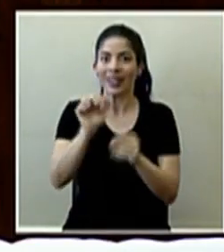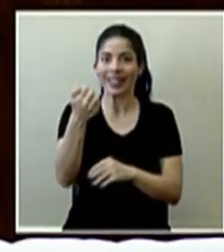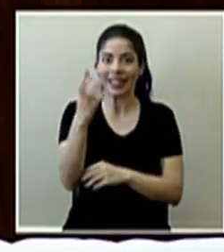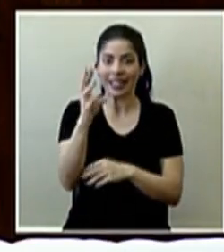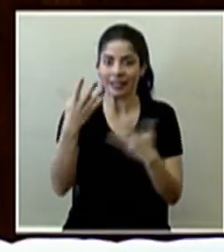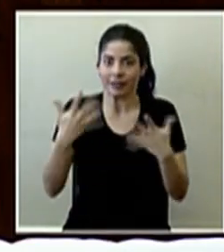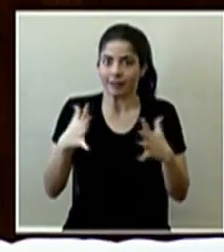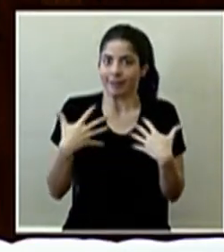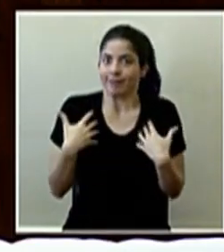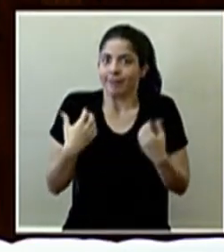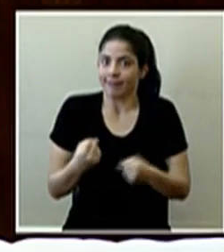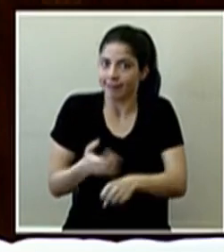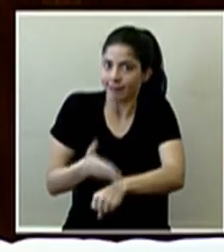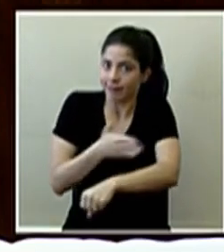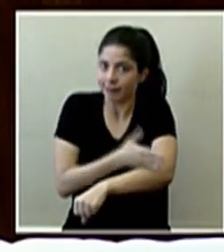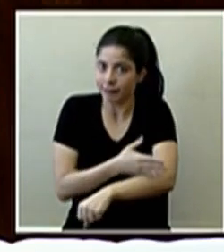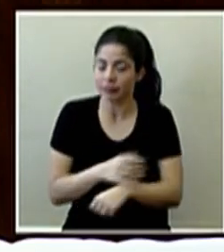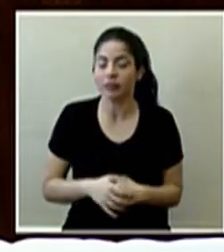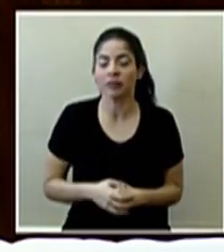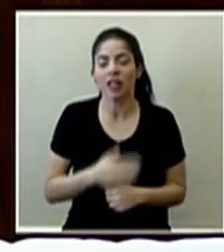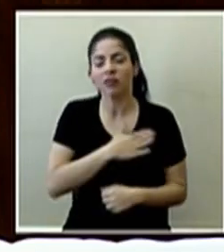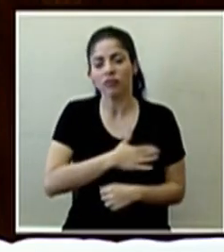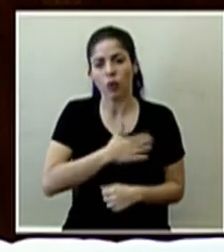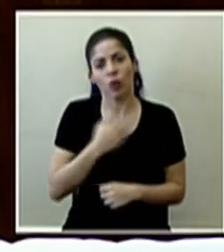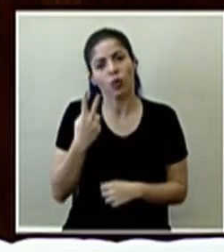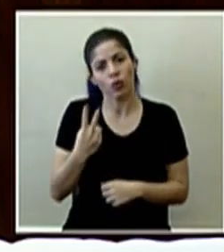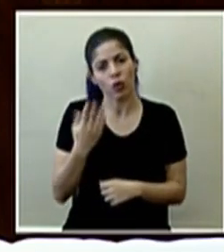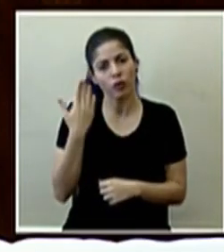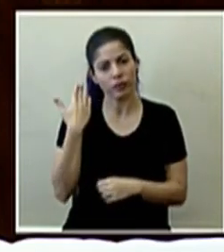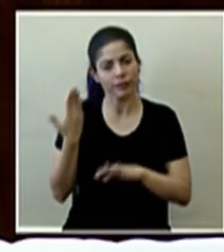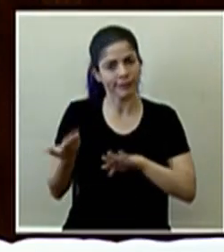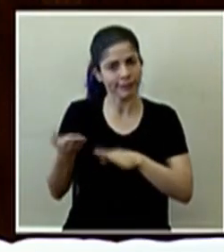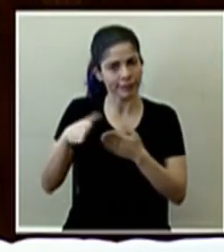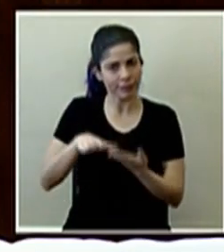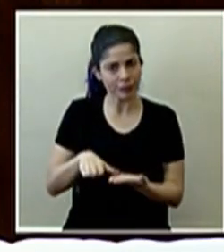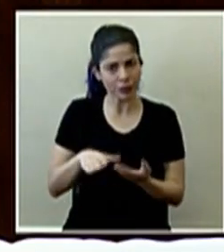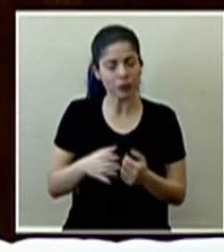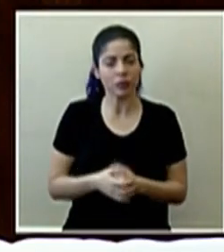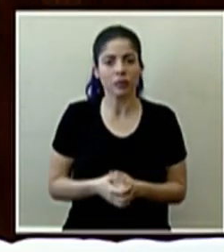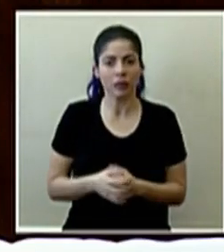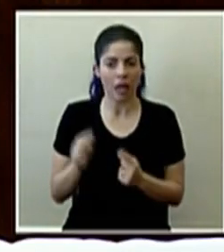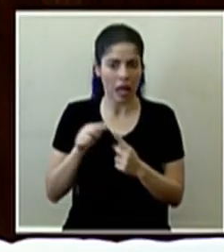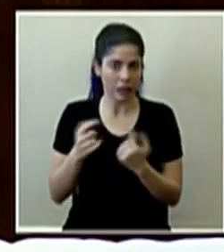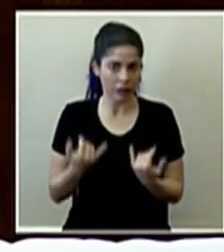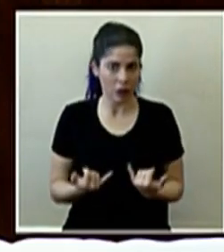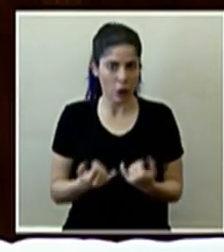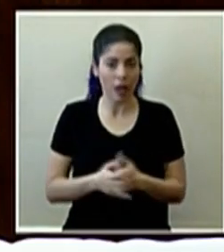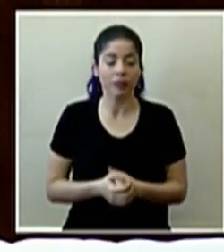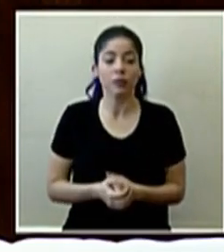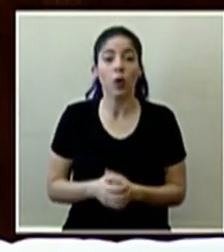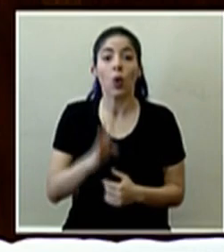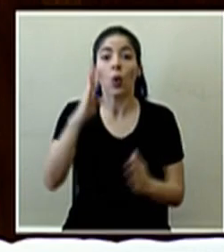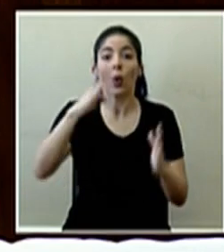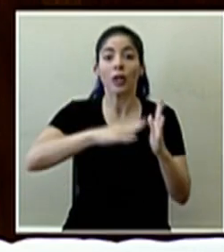recuperados, lastimosamente 2 fallecidos que tenemos hasta el momento,